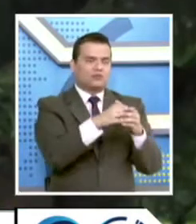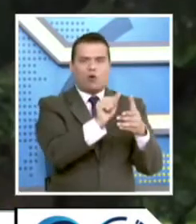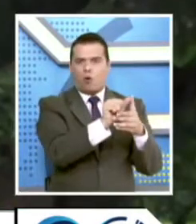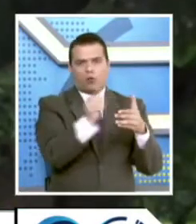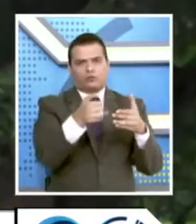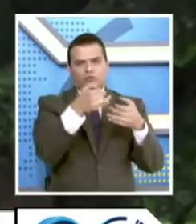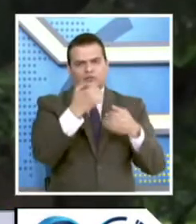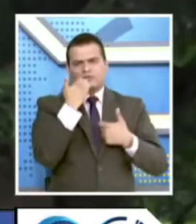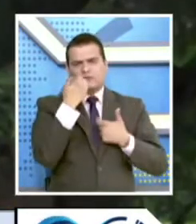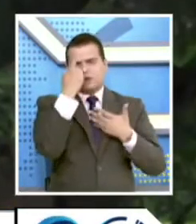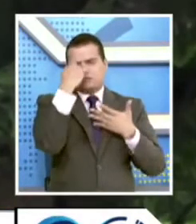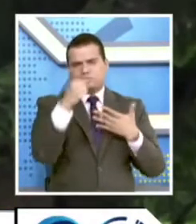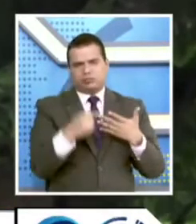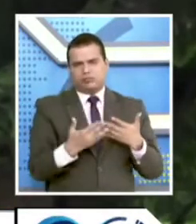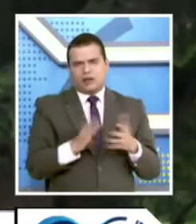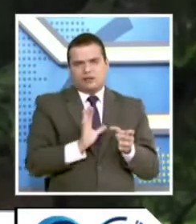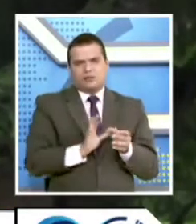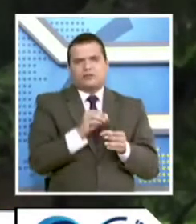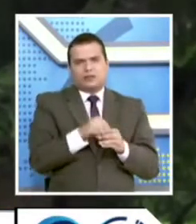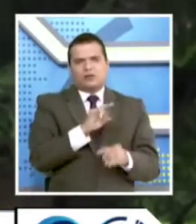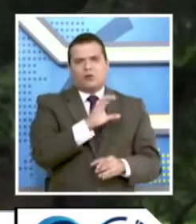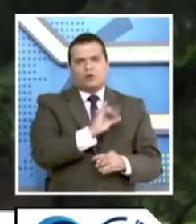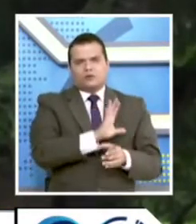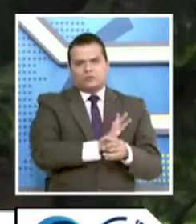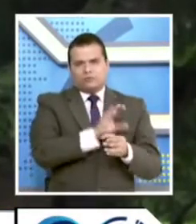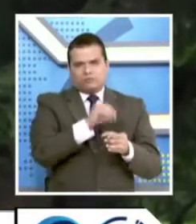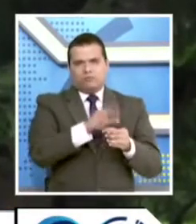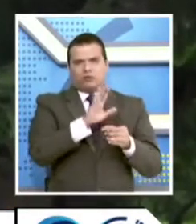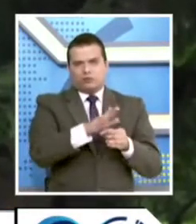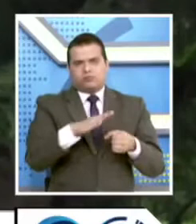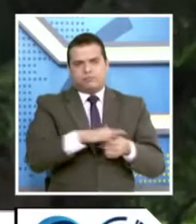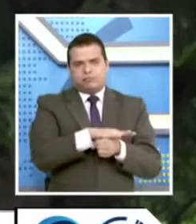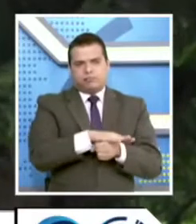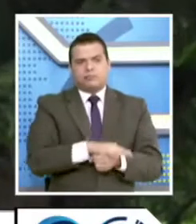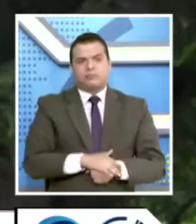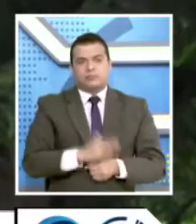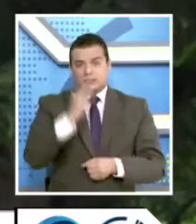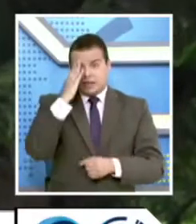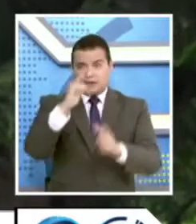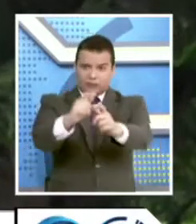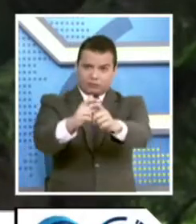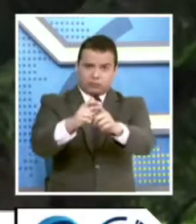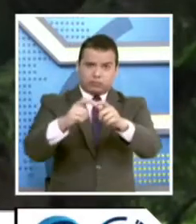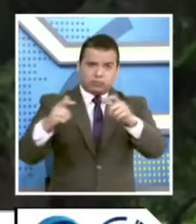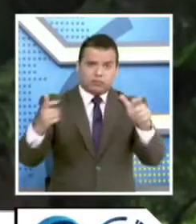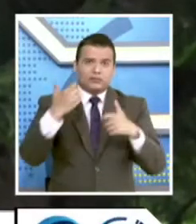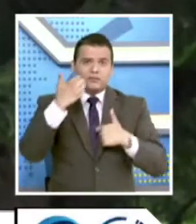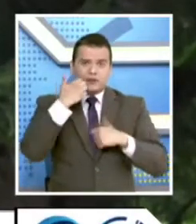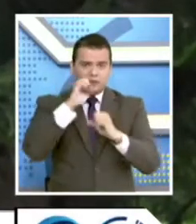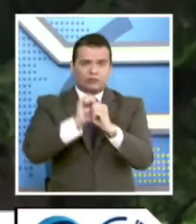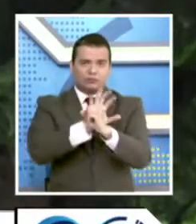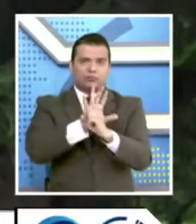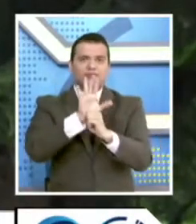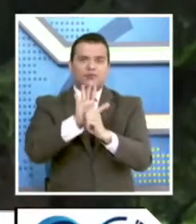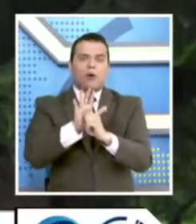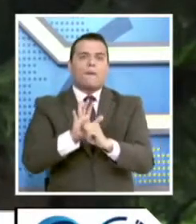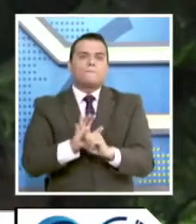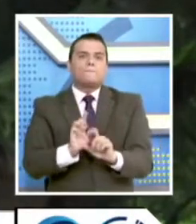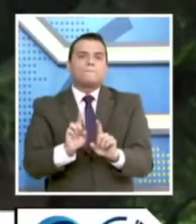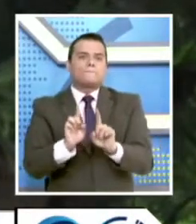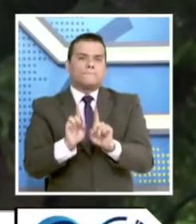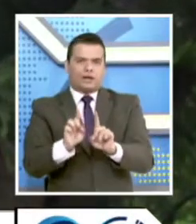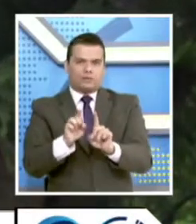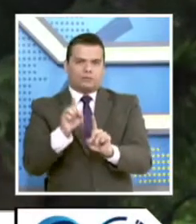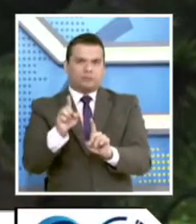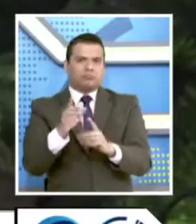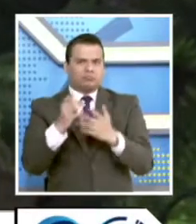Afortunadamente, aunque hoy en Cali tenemos cifras altas de transmisión, ese número reproductivo efectivo se